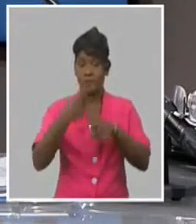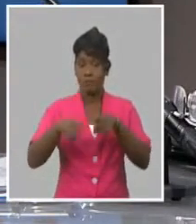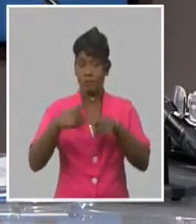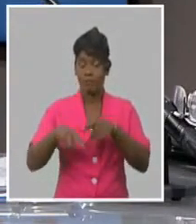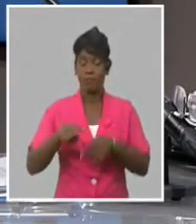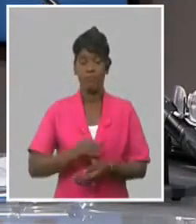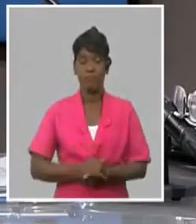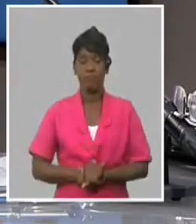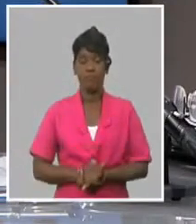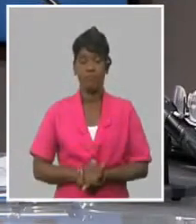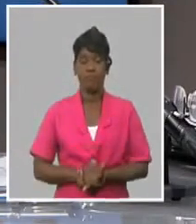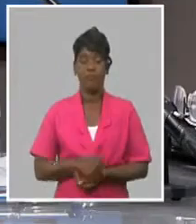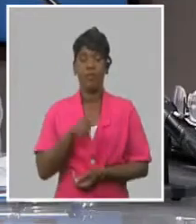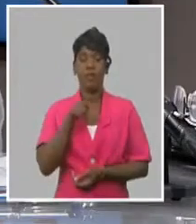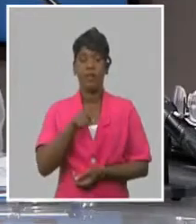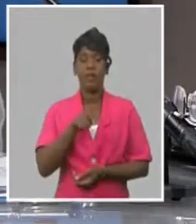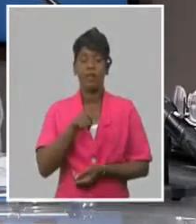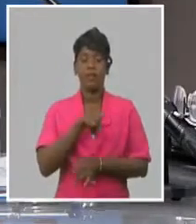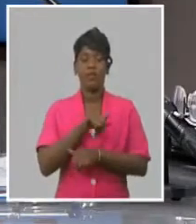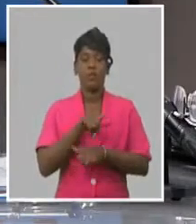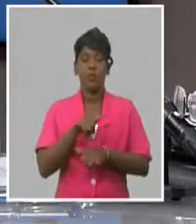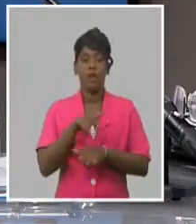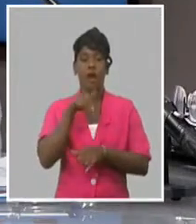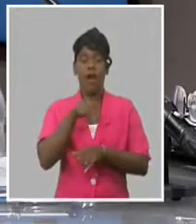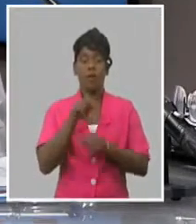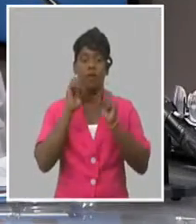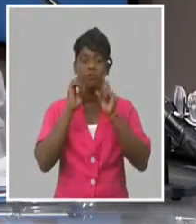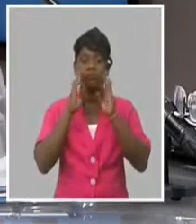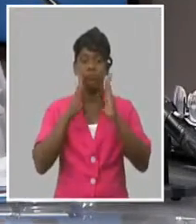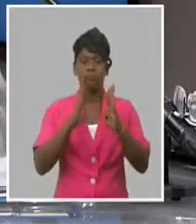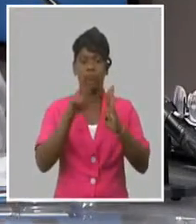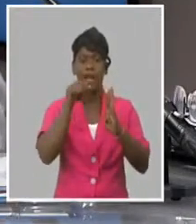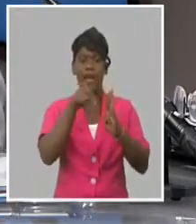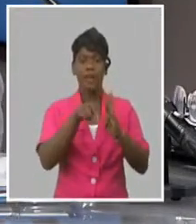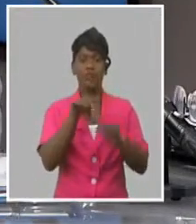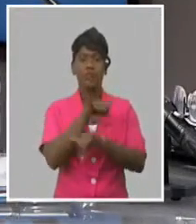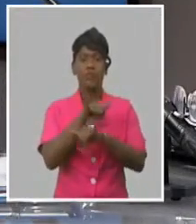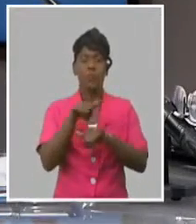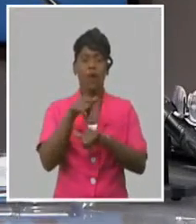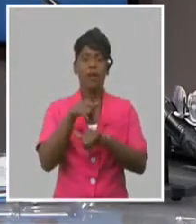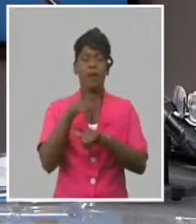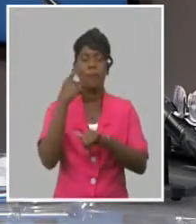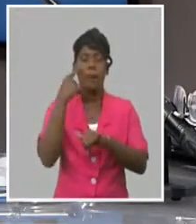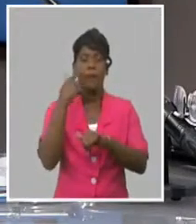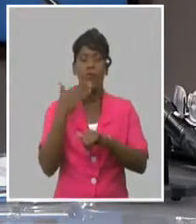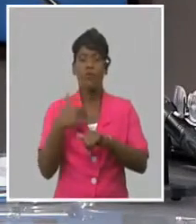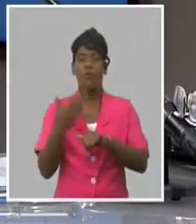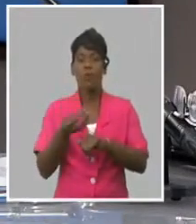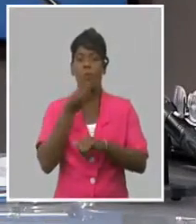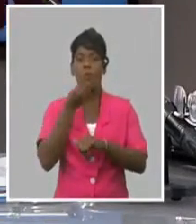La canasta es de referencia para fijar el salario mínimo.